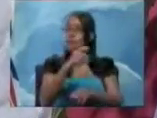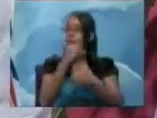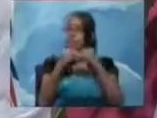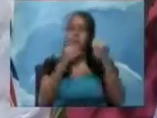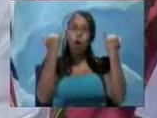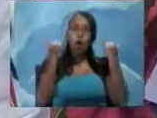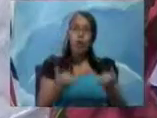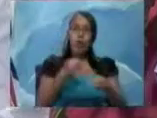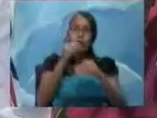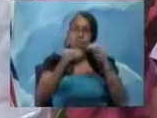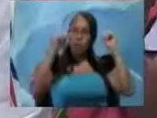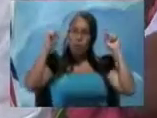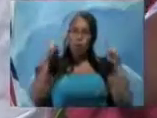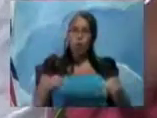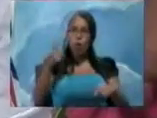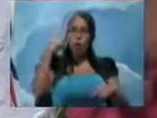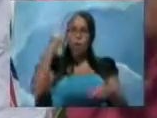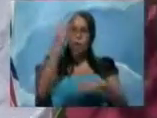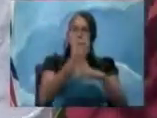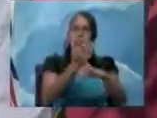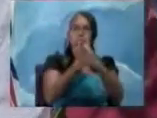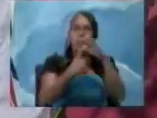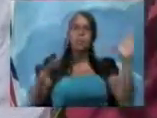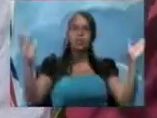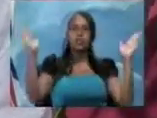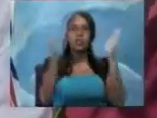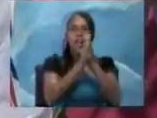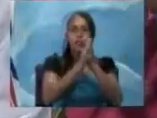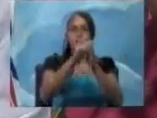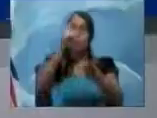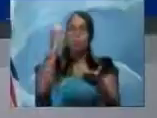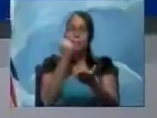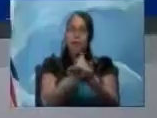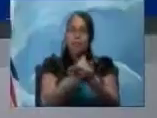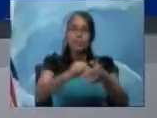lo hacemos hoy por del Espíritu Santo